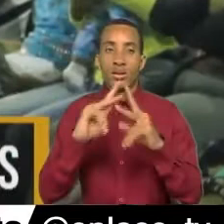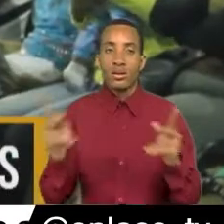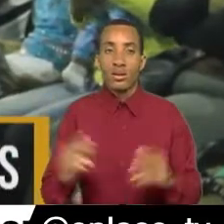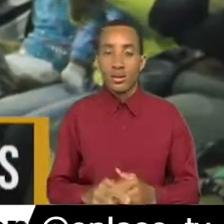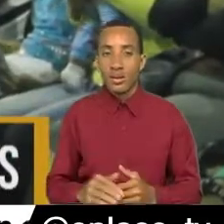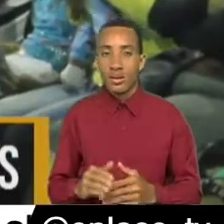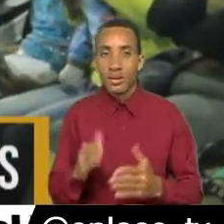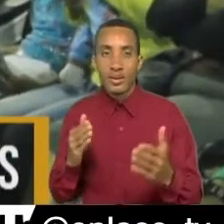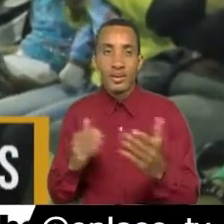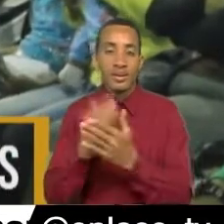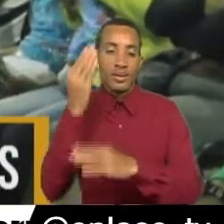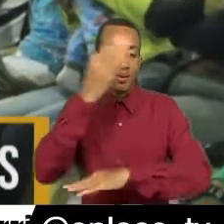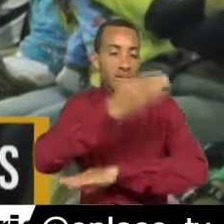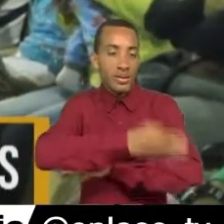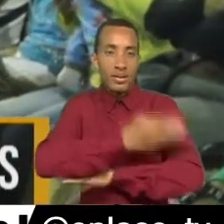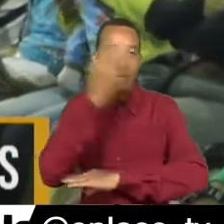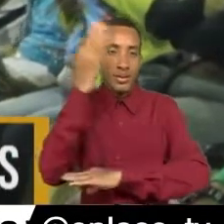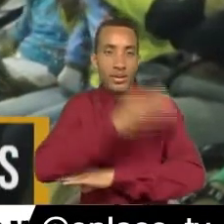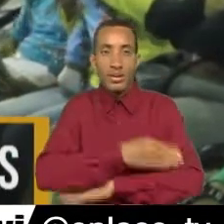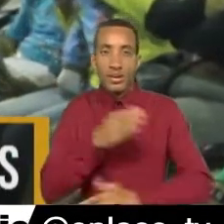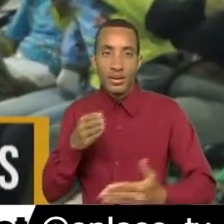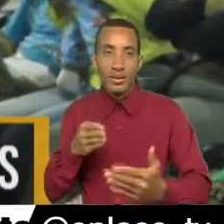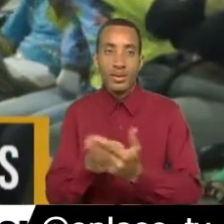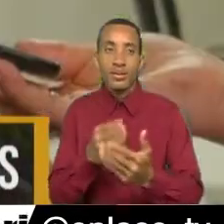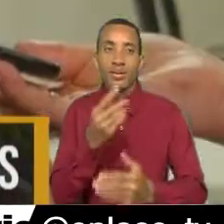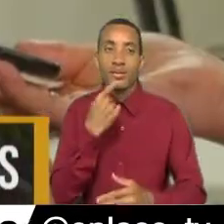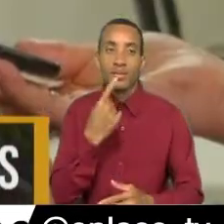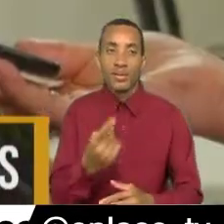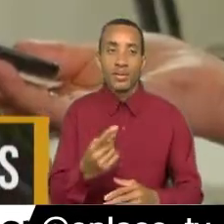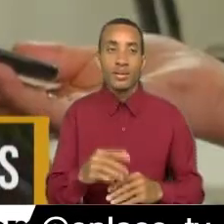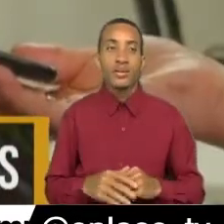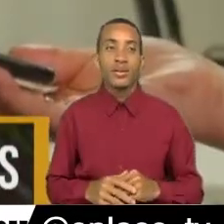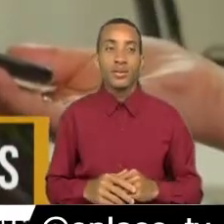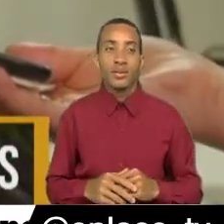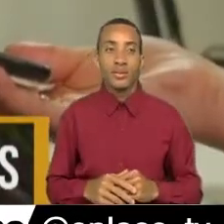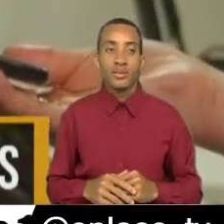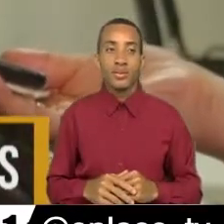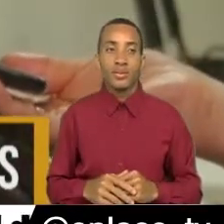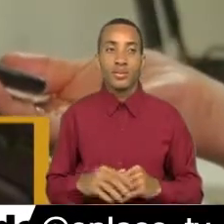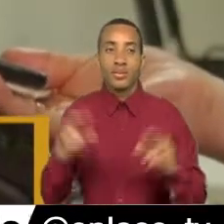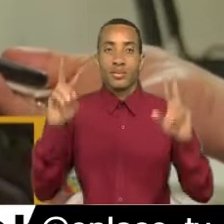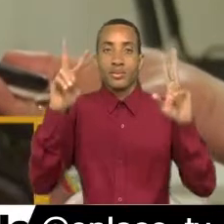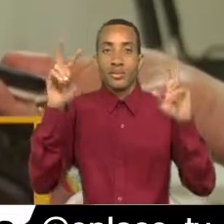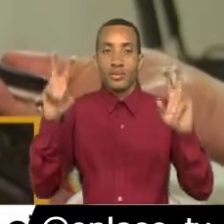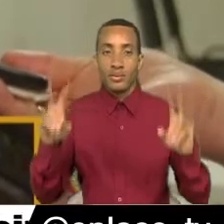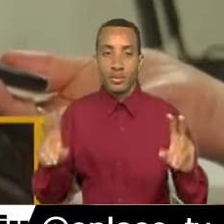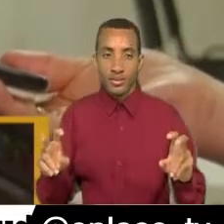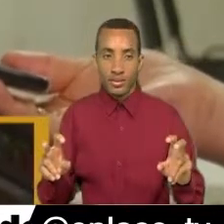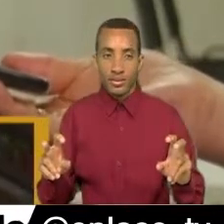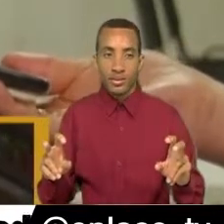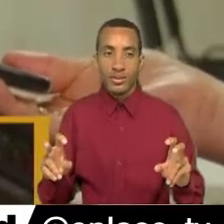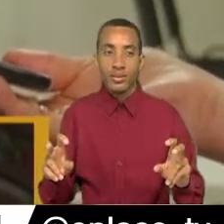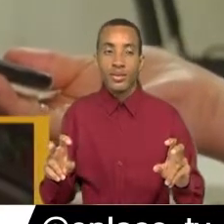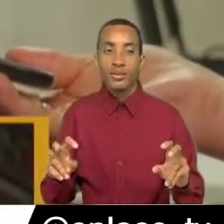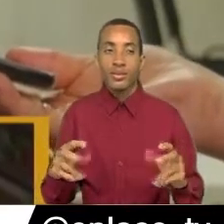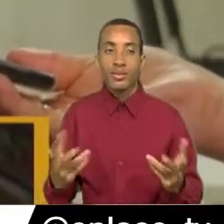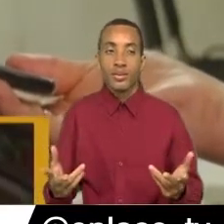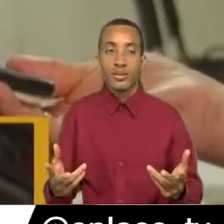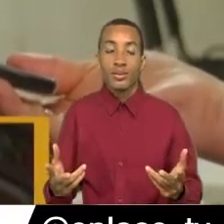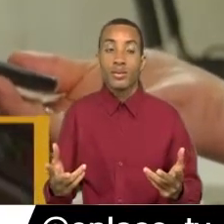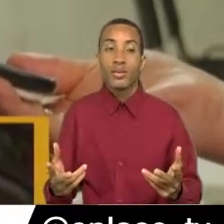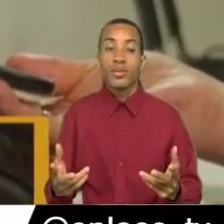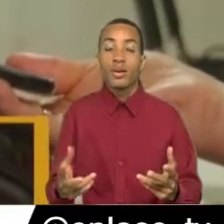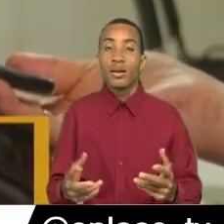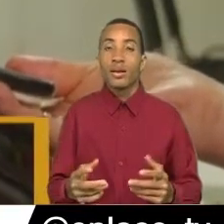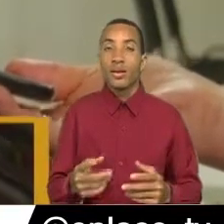peajes por parte de la Ruta del Cacao, eso dijo Lobo. Dentro de los temas que se tocaron está la parte de lo